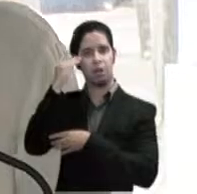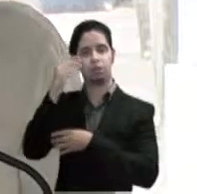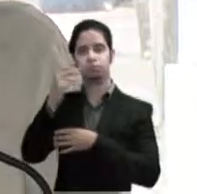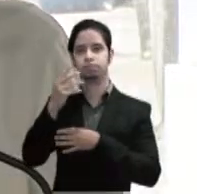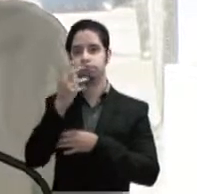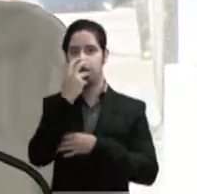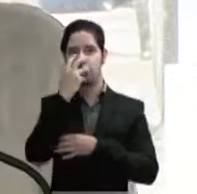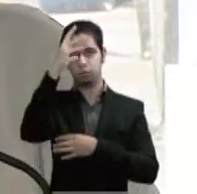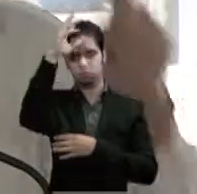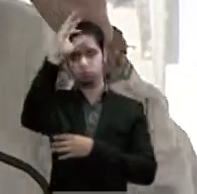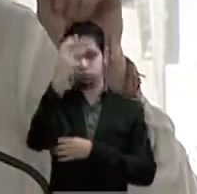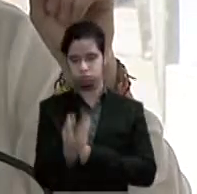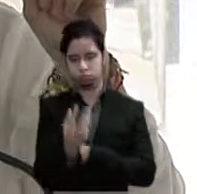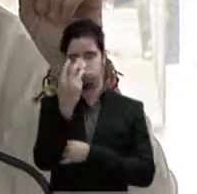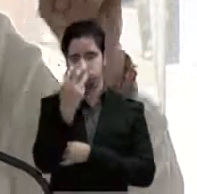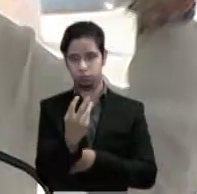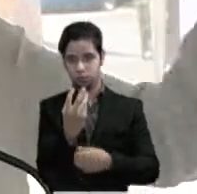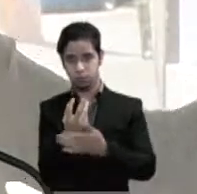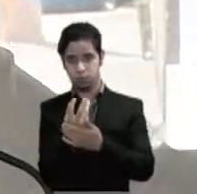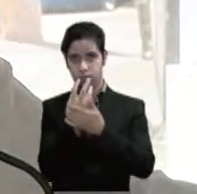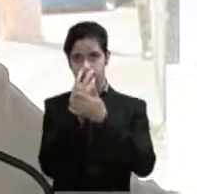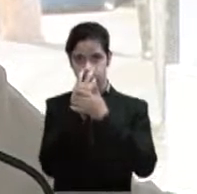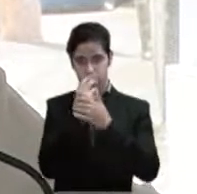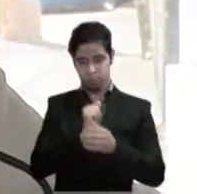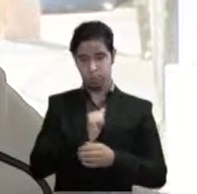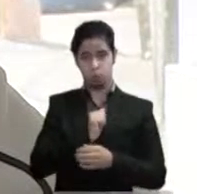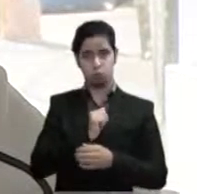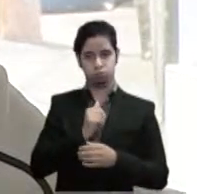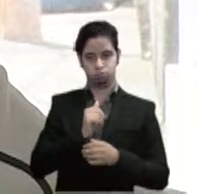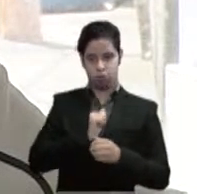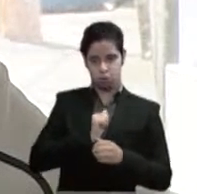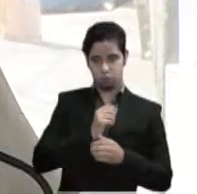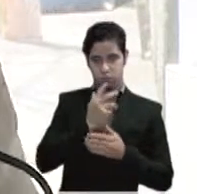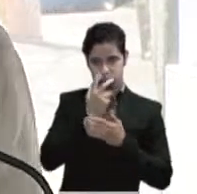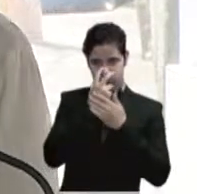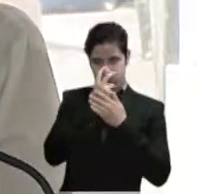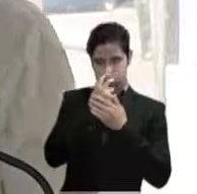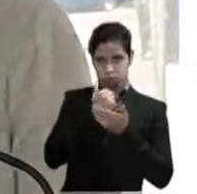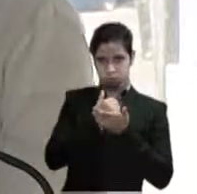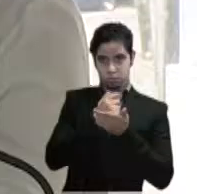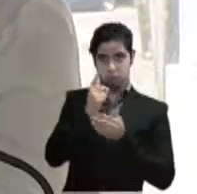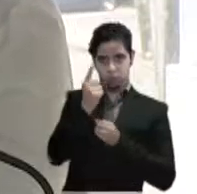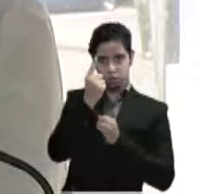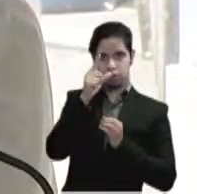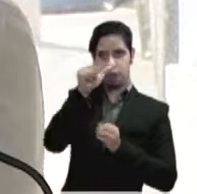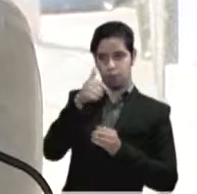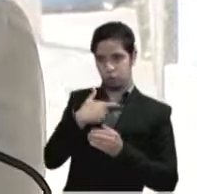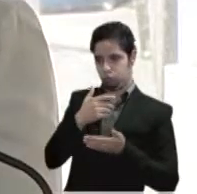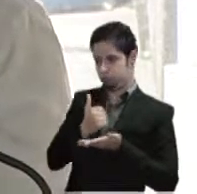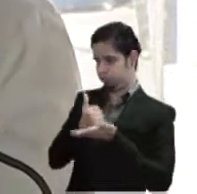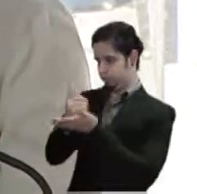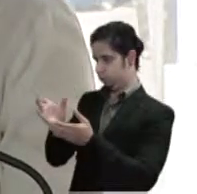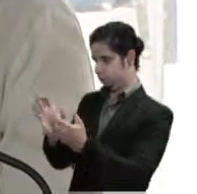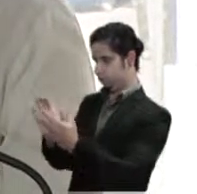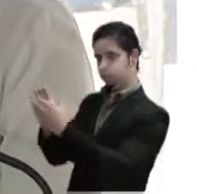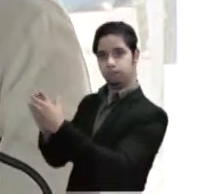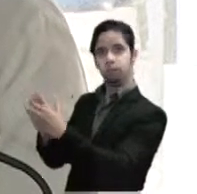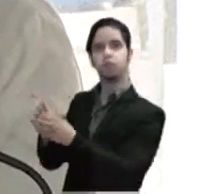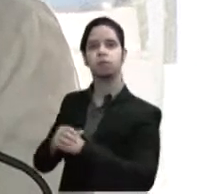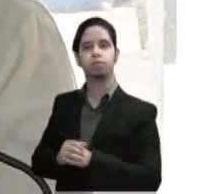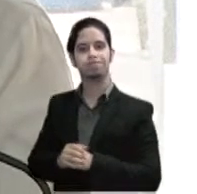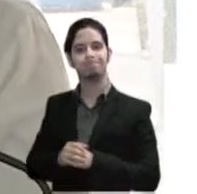póngase la máscara primero antes de ayudar al que tiene al lado. El gobierno central tiene un